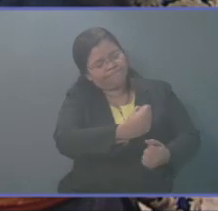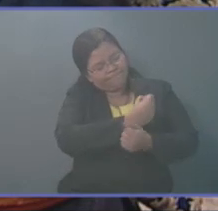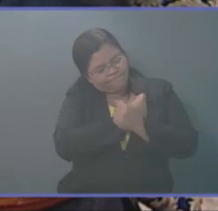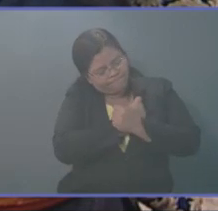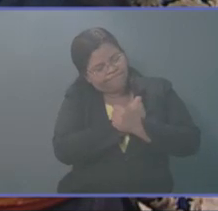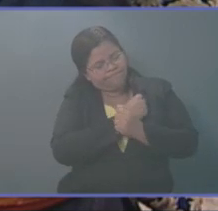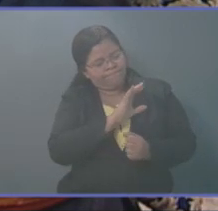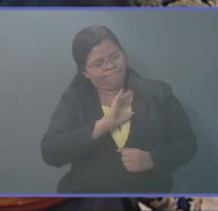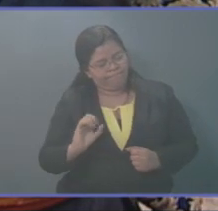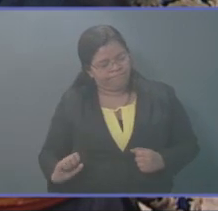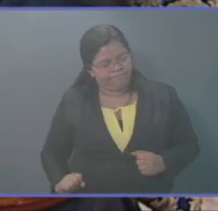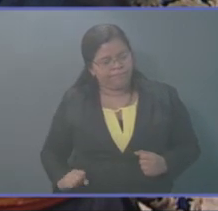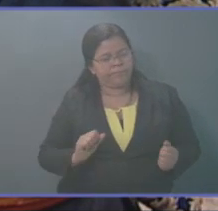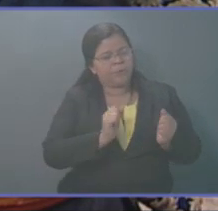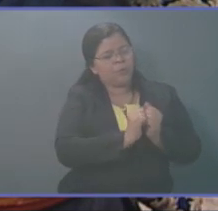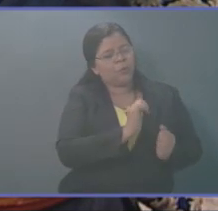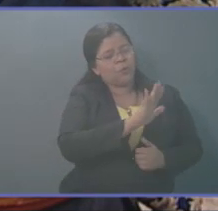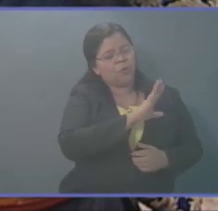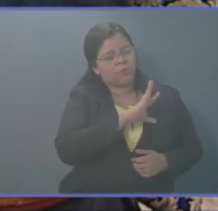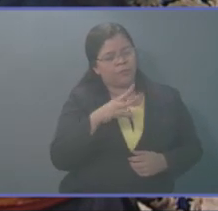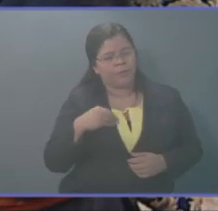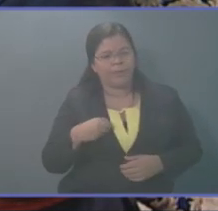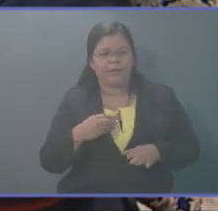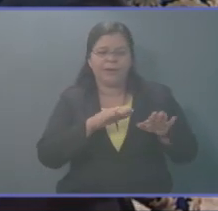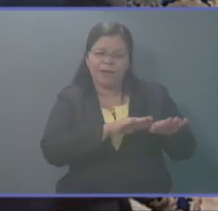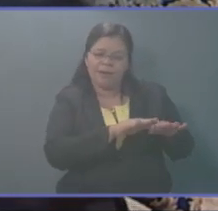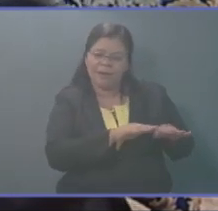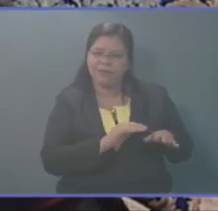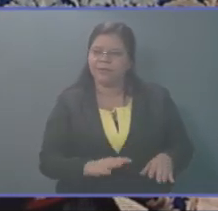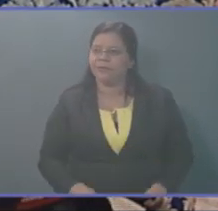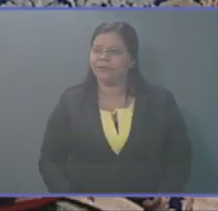su amistad junto con su familia. Gracias.